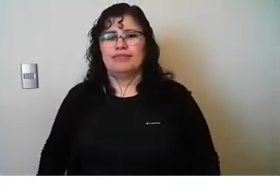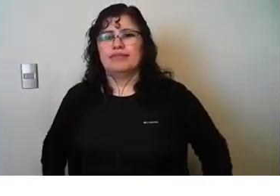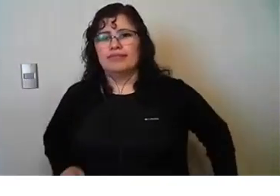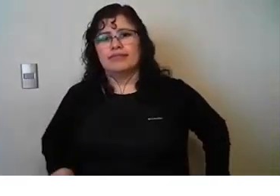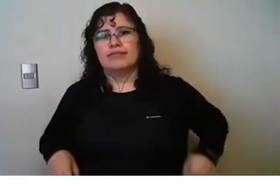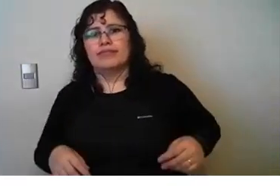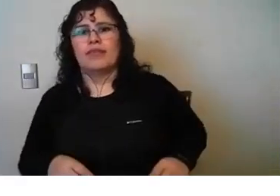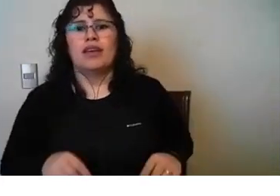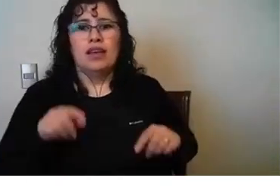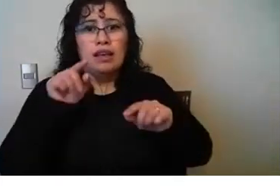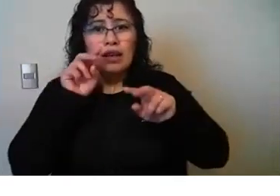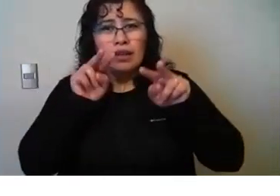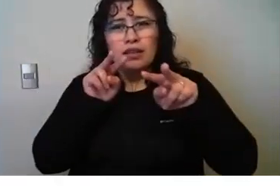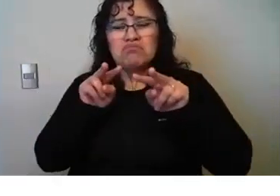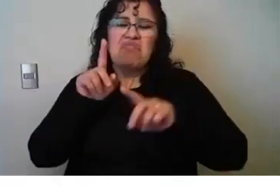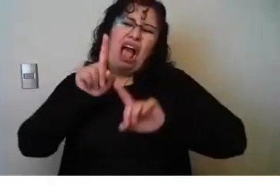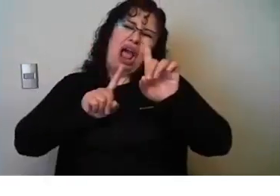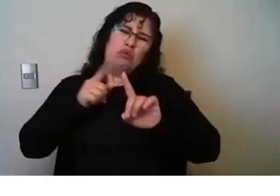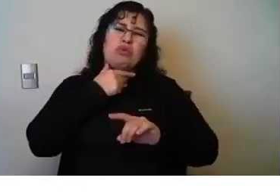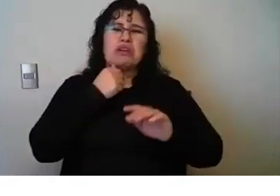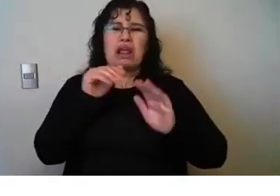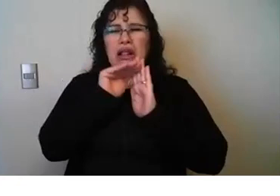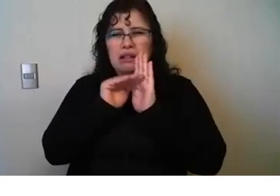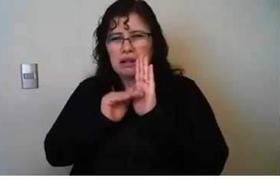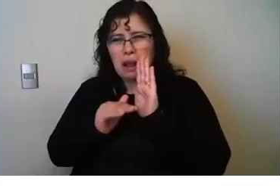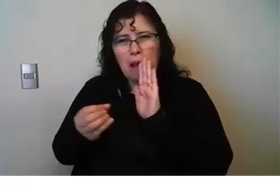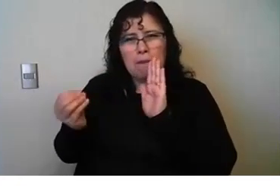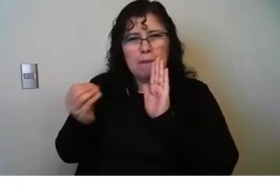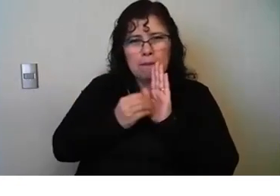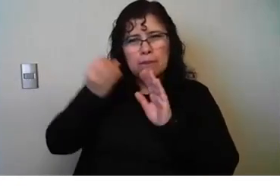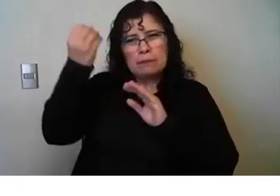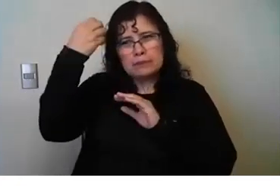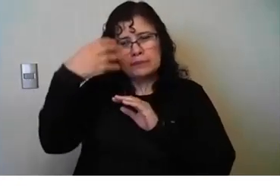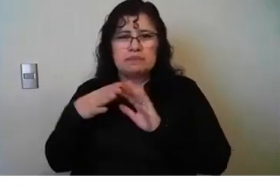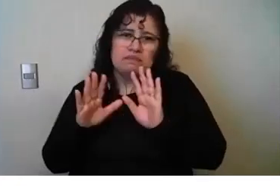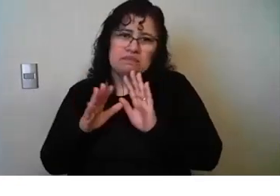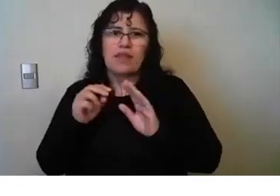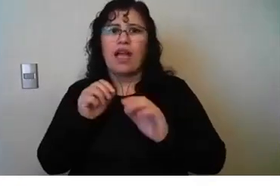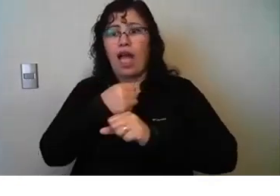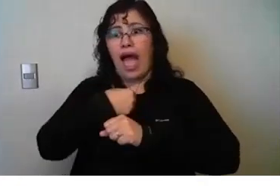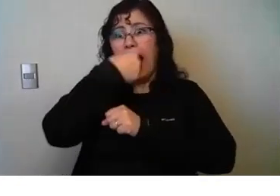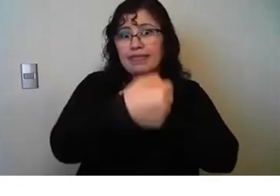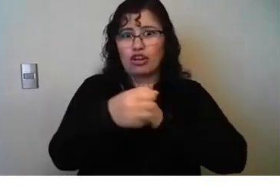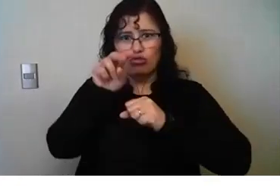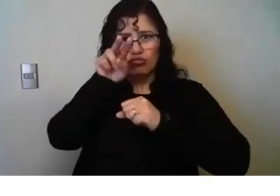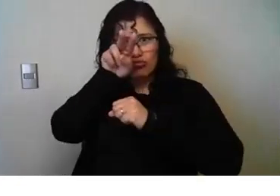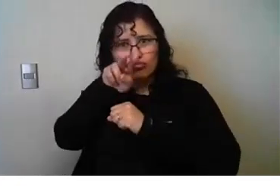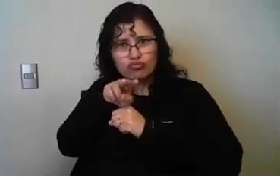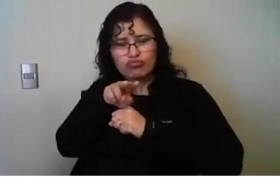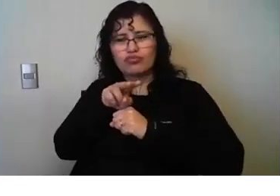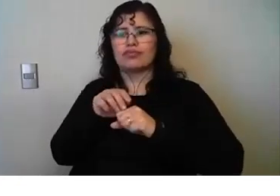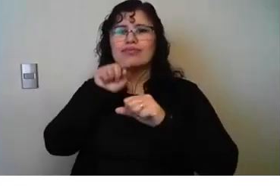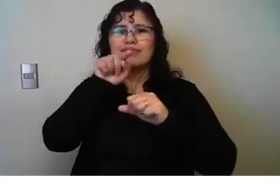Aquí, para los que quieran más detalle, tenemos una vista anterior del tronco encefálico, parte del